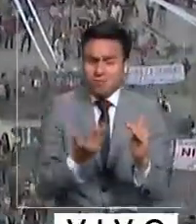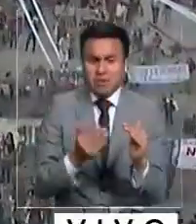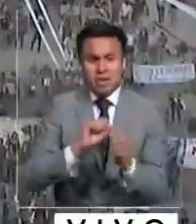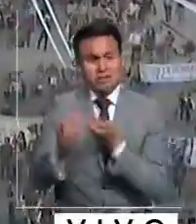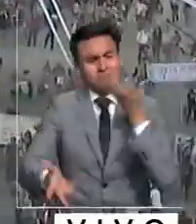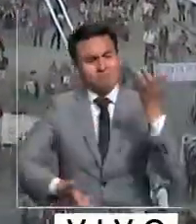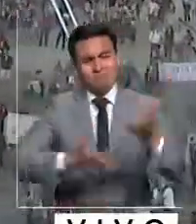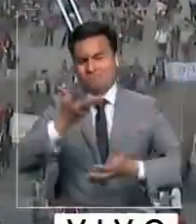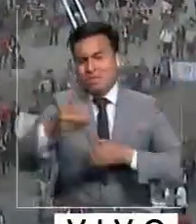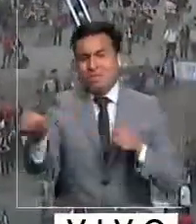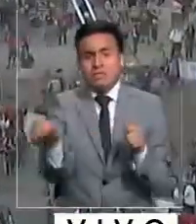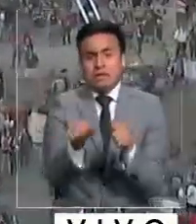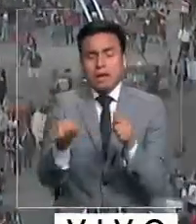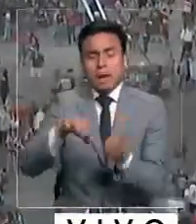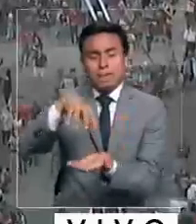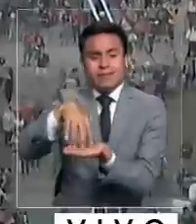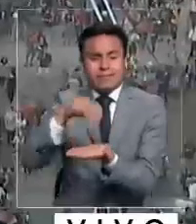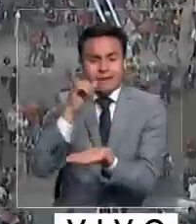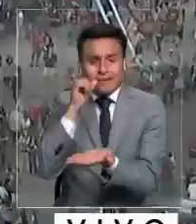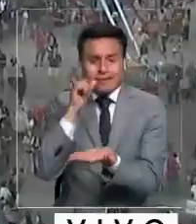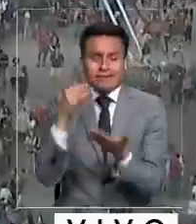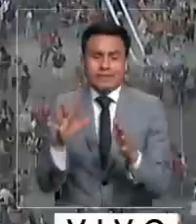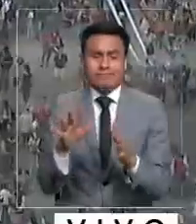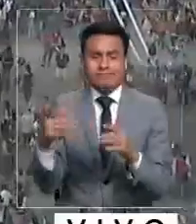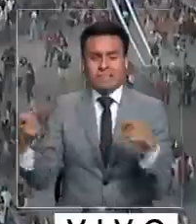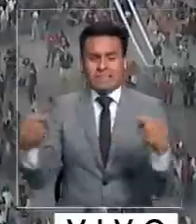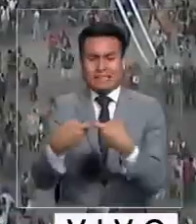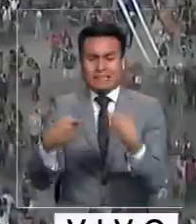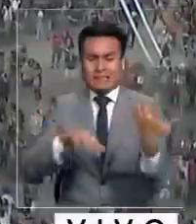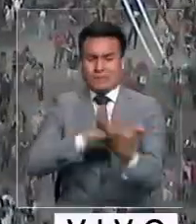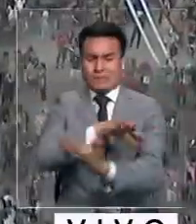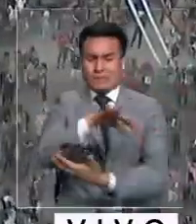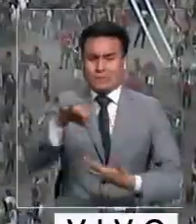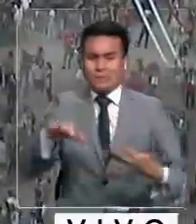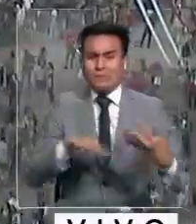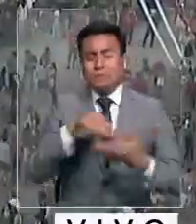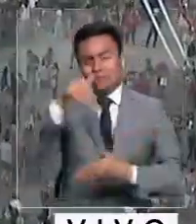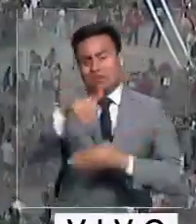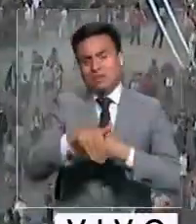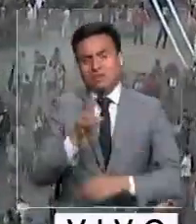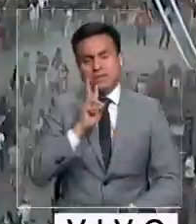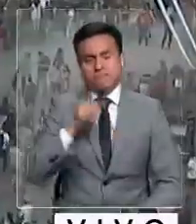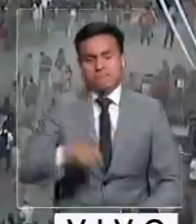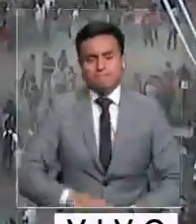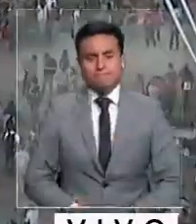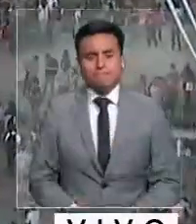incendiada en las cercanías de Plaza Italia durante los enfrentamientos de la tarde de este viernes.